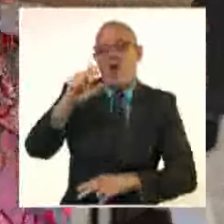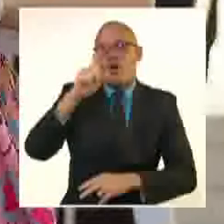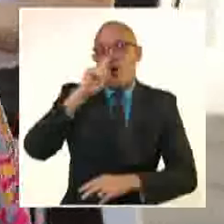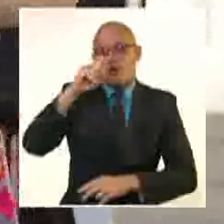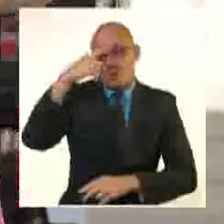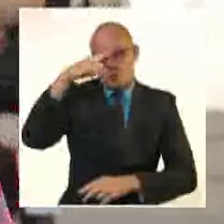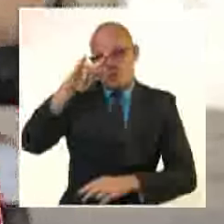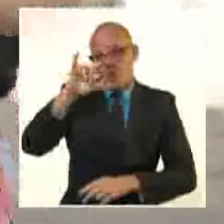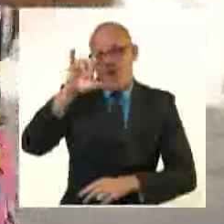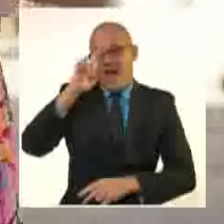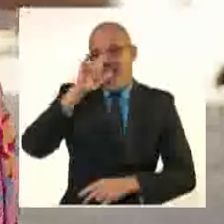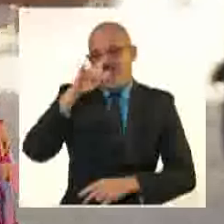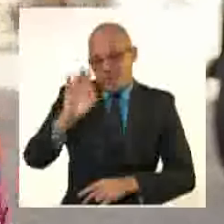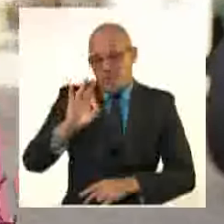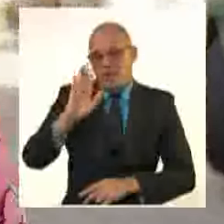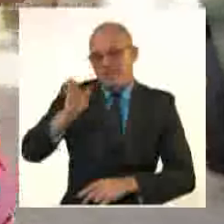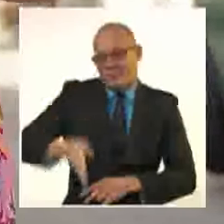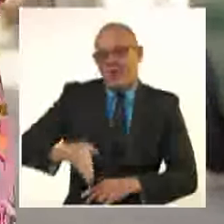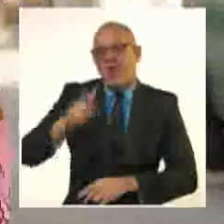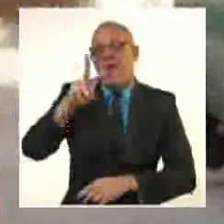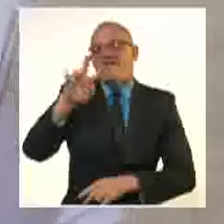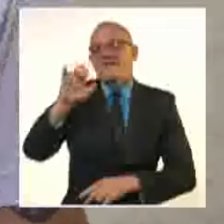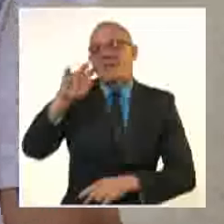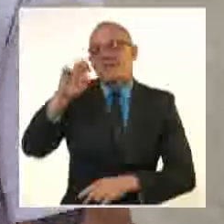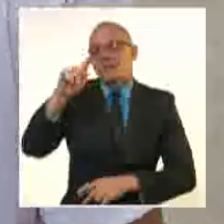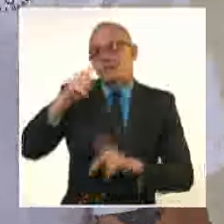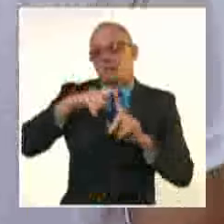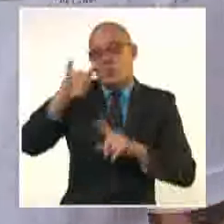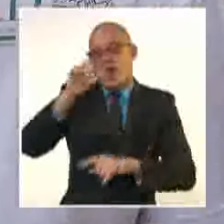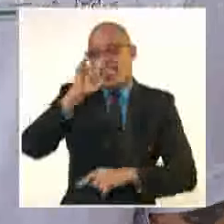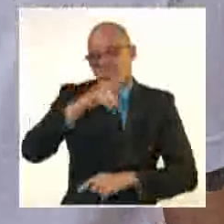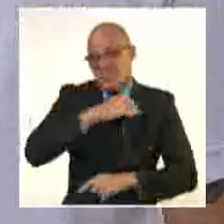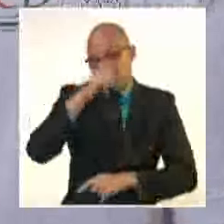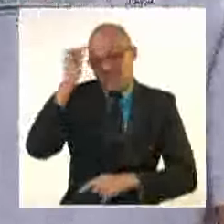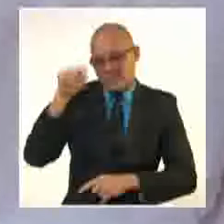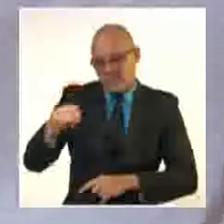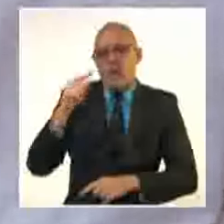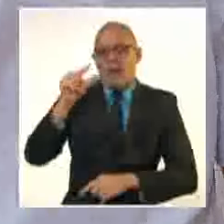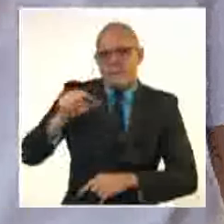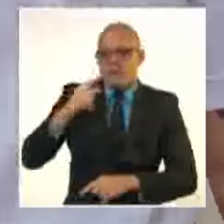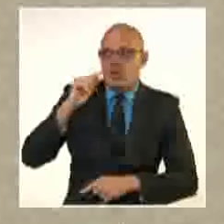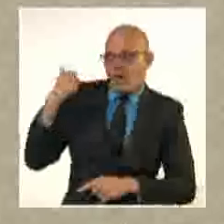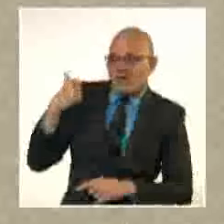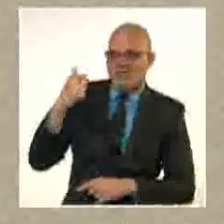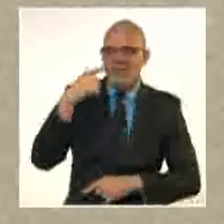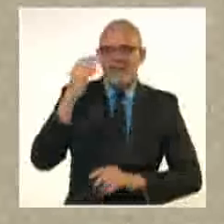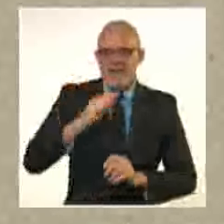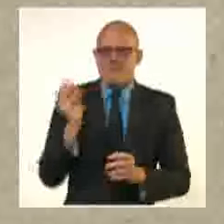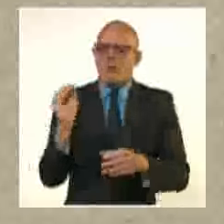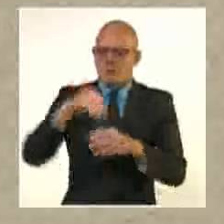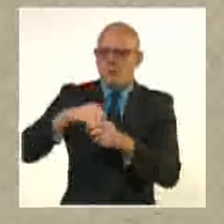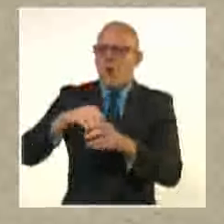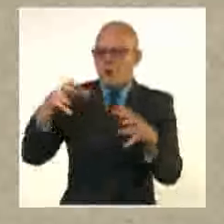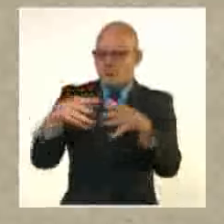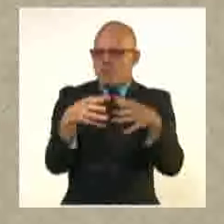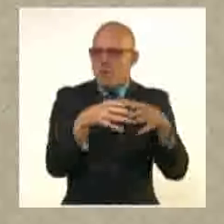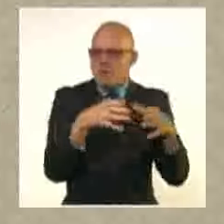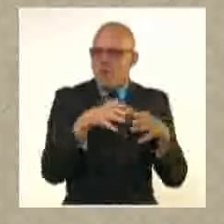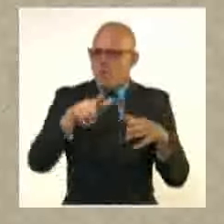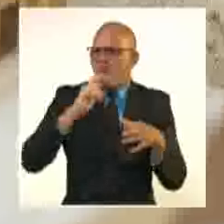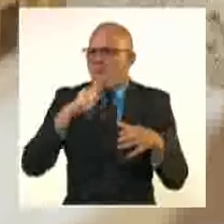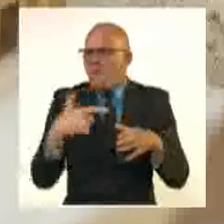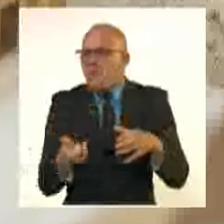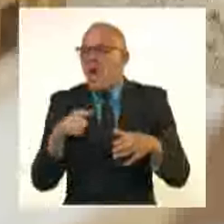geografía habanera, quienes forman parte del proyecto La Mina unen ciencia, innovación y arte con el deseo de mejorar su realidad